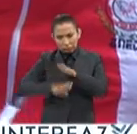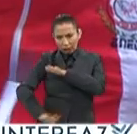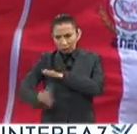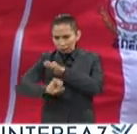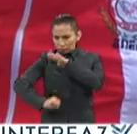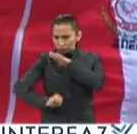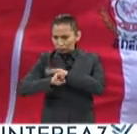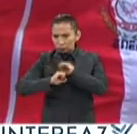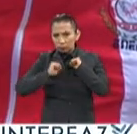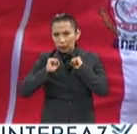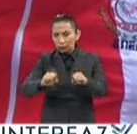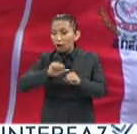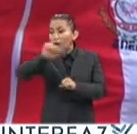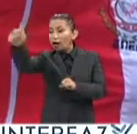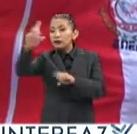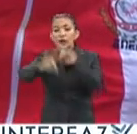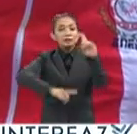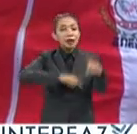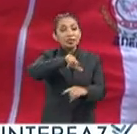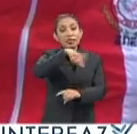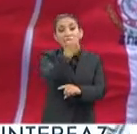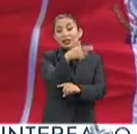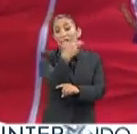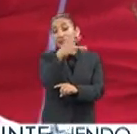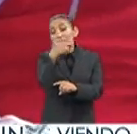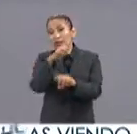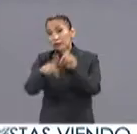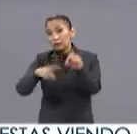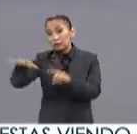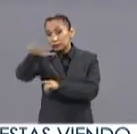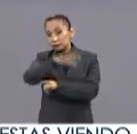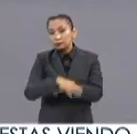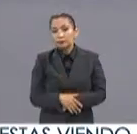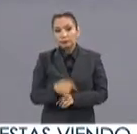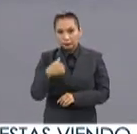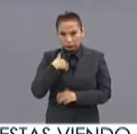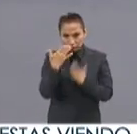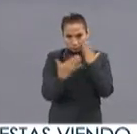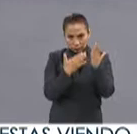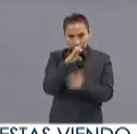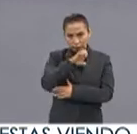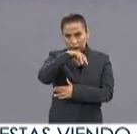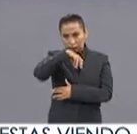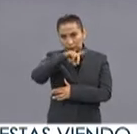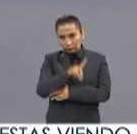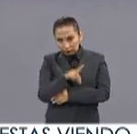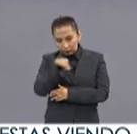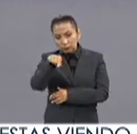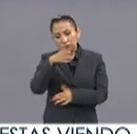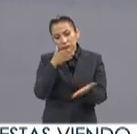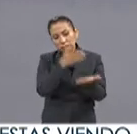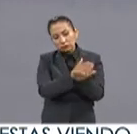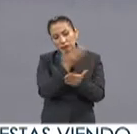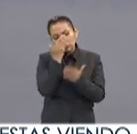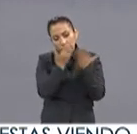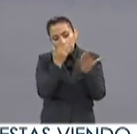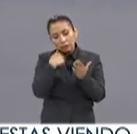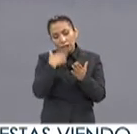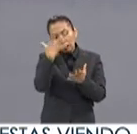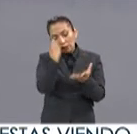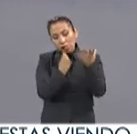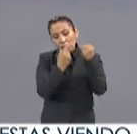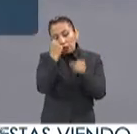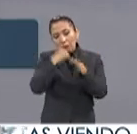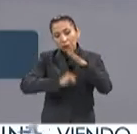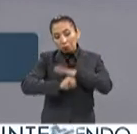fundamentos sólidos del resto de las 13 disciplinas. Mis estudios en la Escuela Nacional de Entrenadores Deportivos pues me han formado